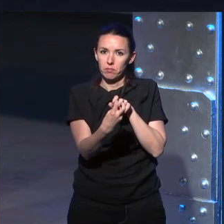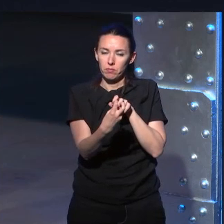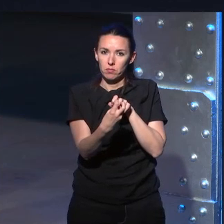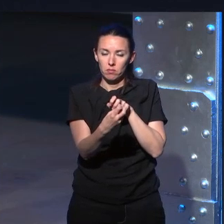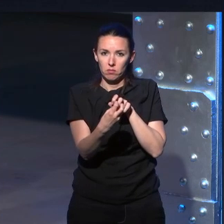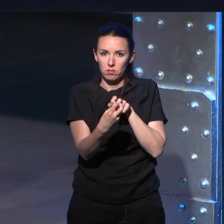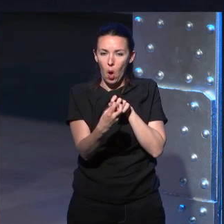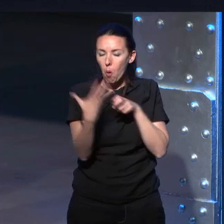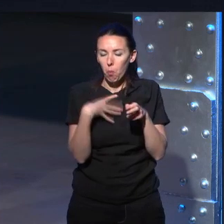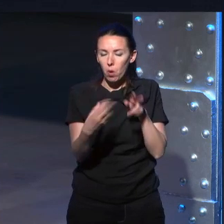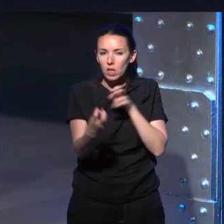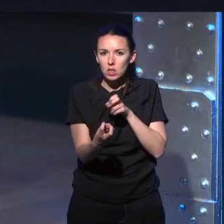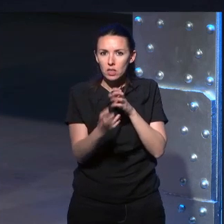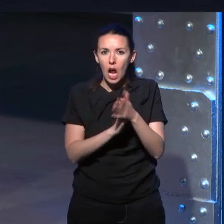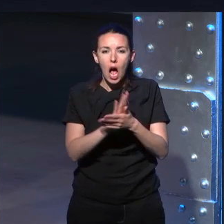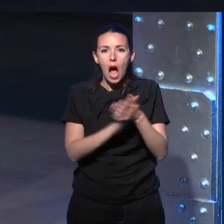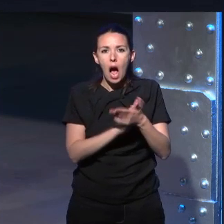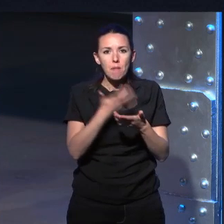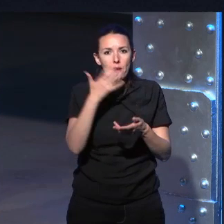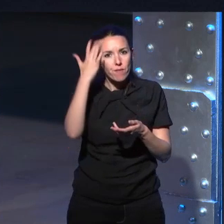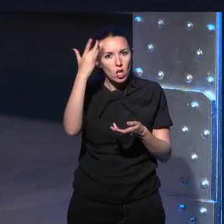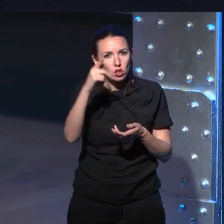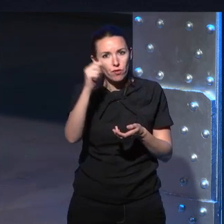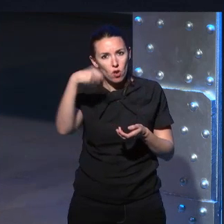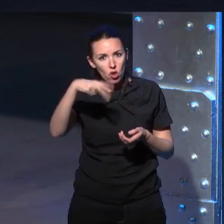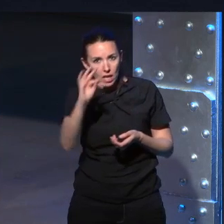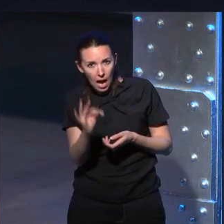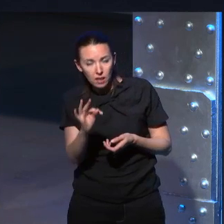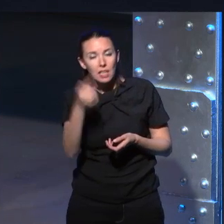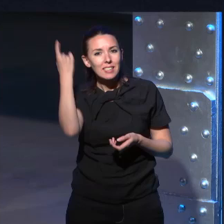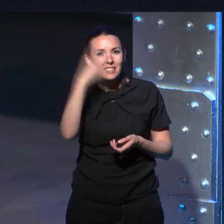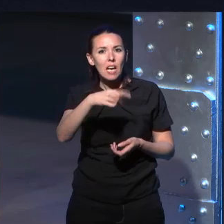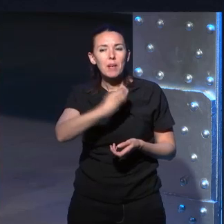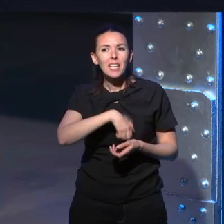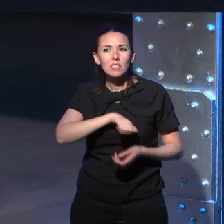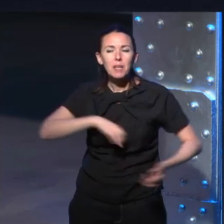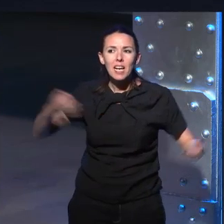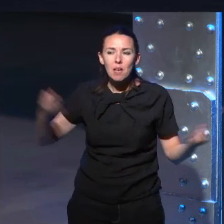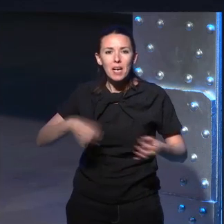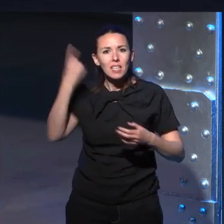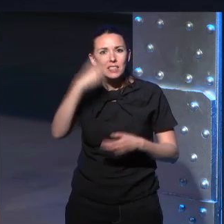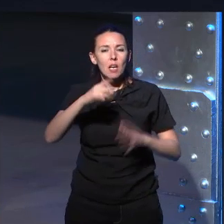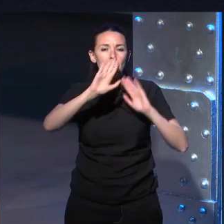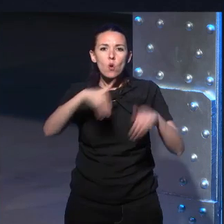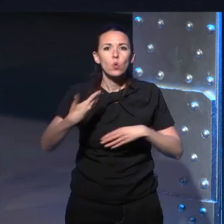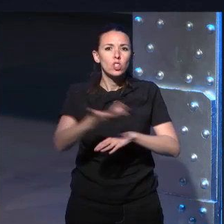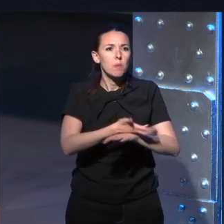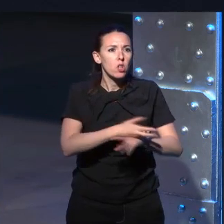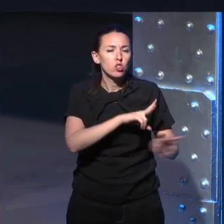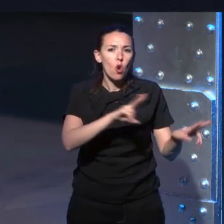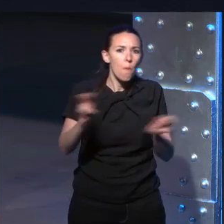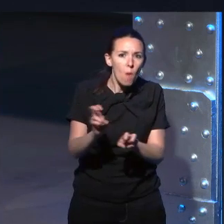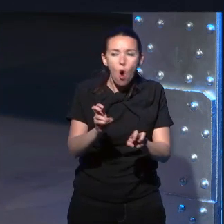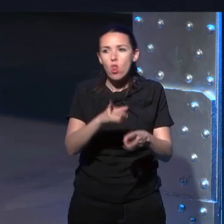mi madre a hablar de Kant. Saben lo que está pasando en España, saben del último disco de Katy Perry, saben